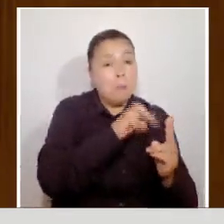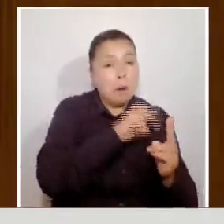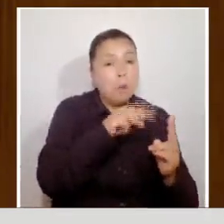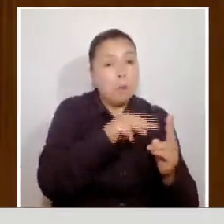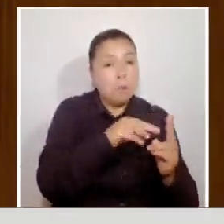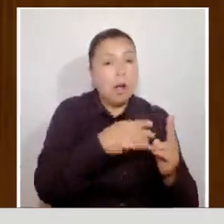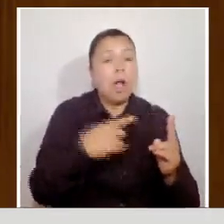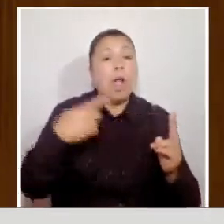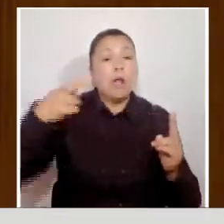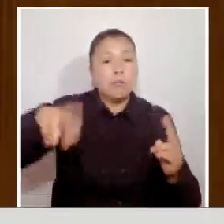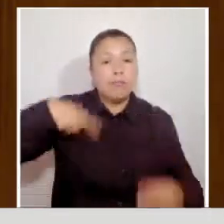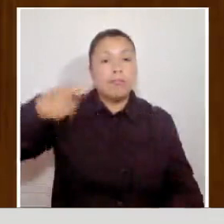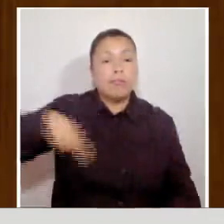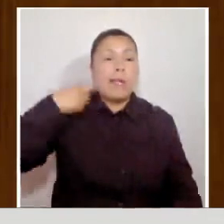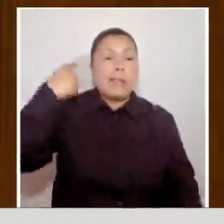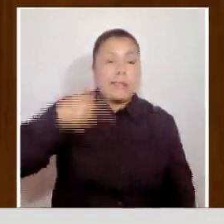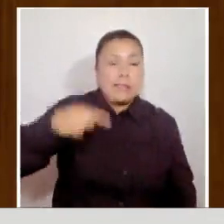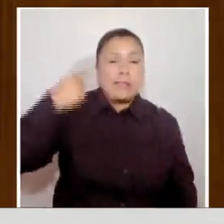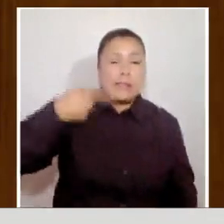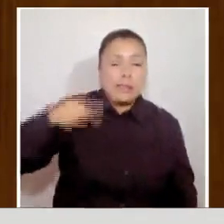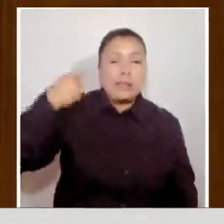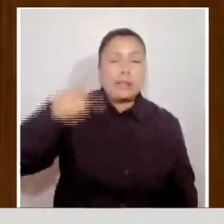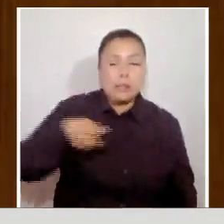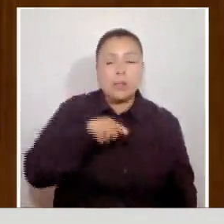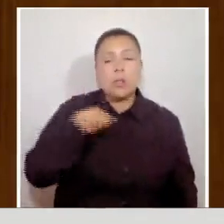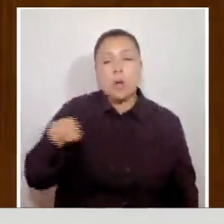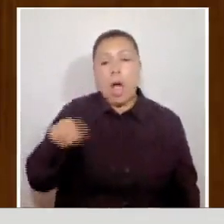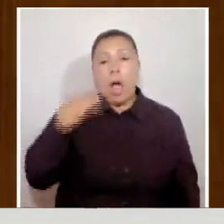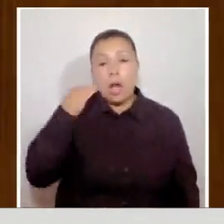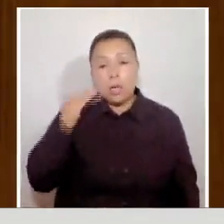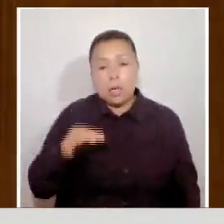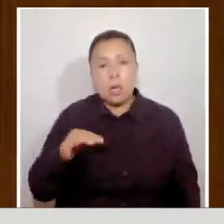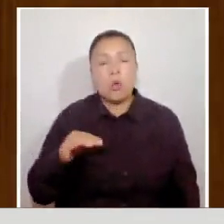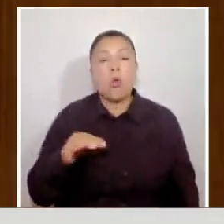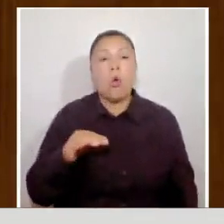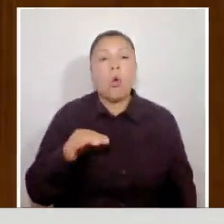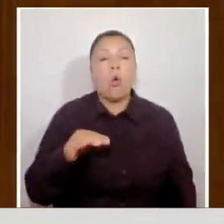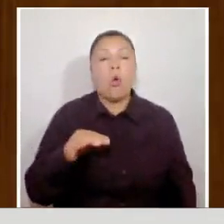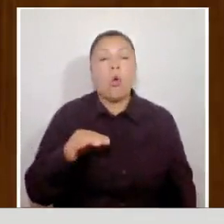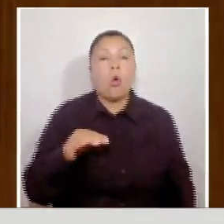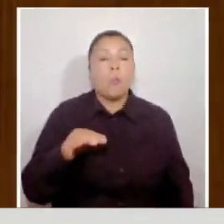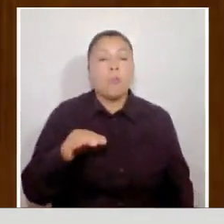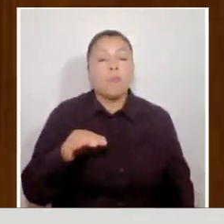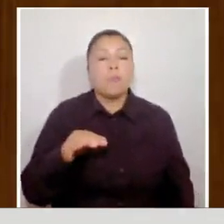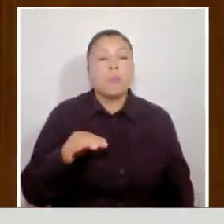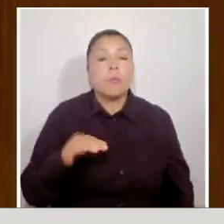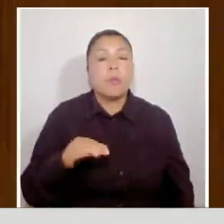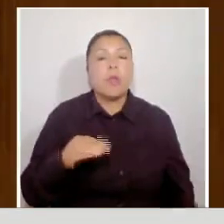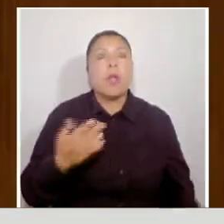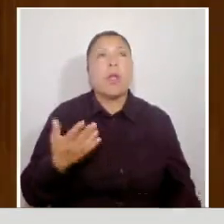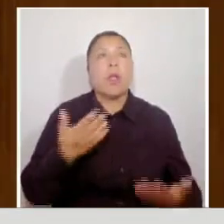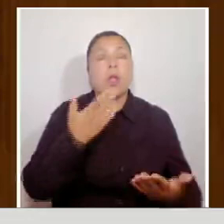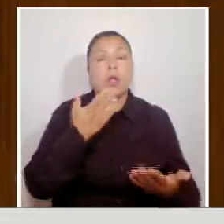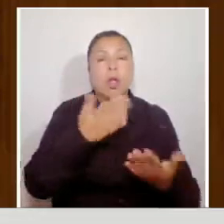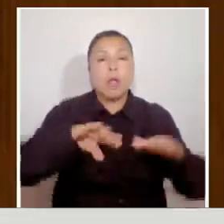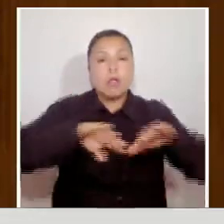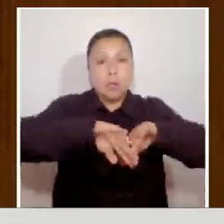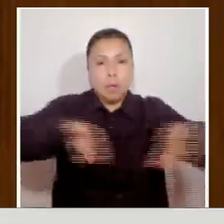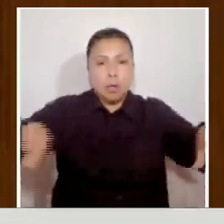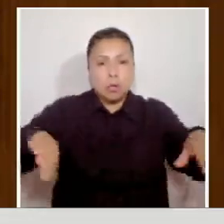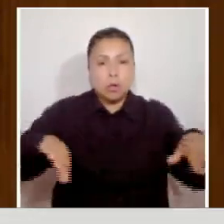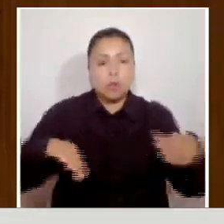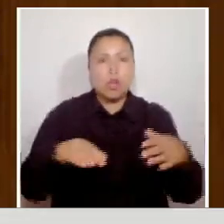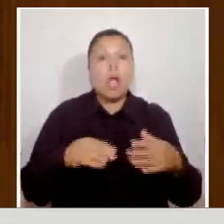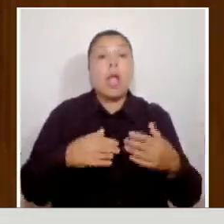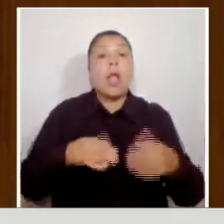predispone negativamente al niño Generalmente en el marco de una separación el síndrome de